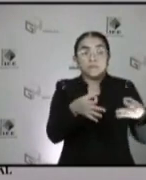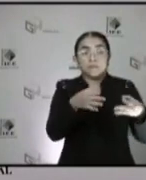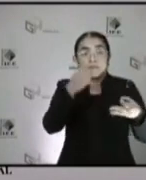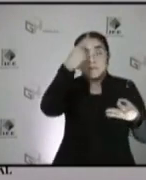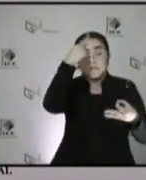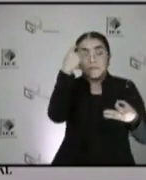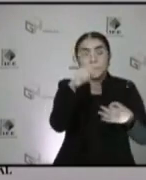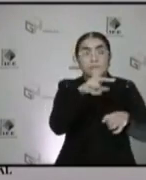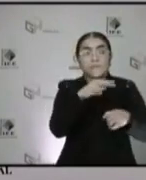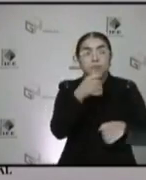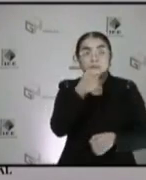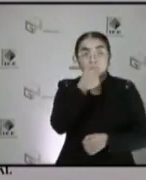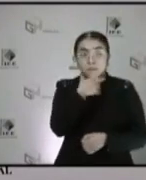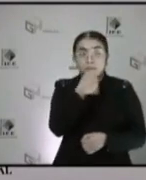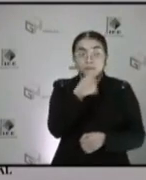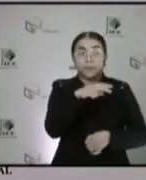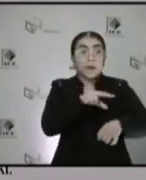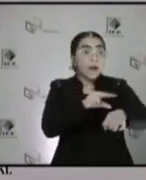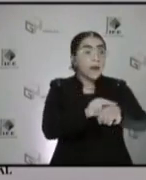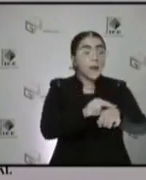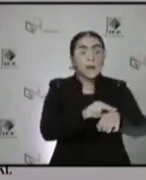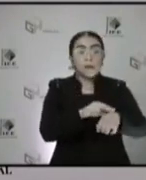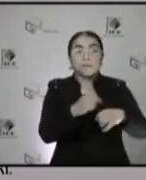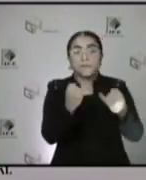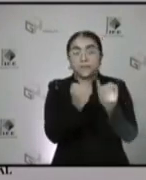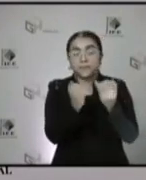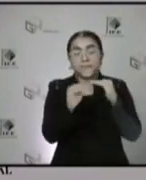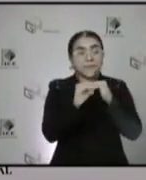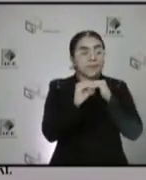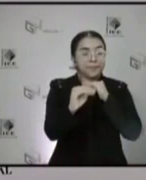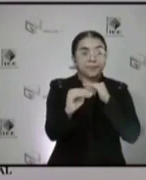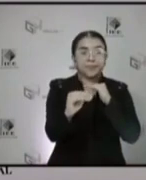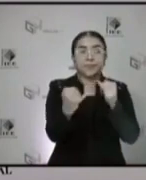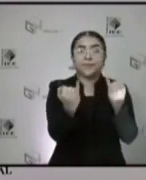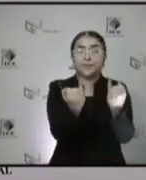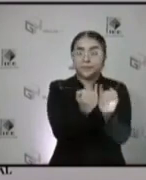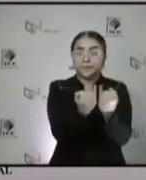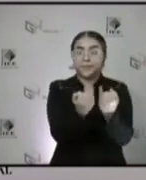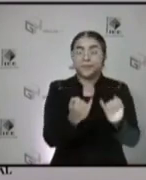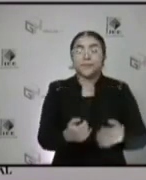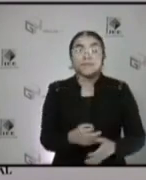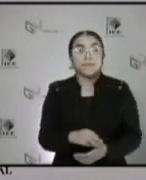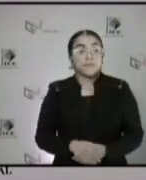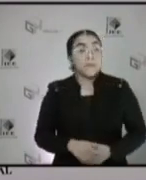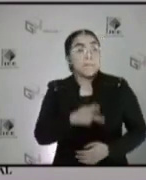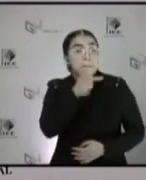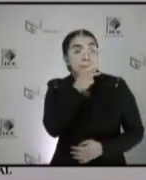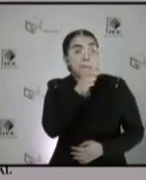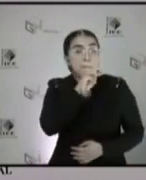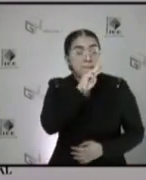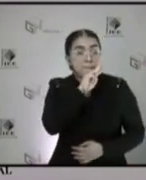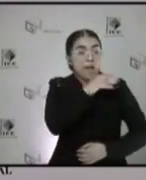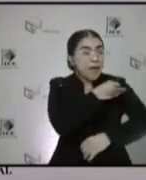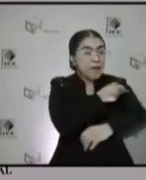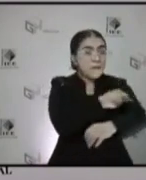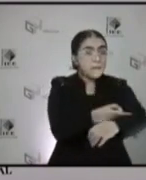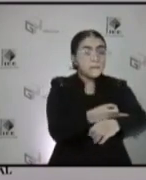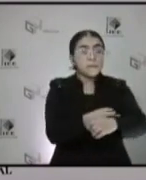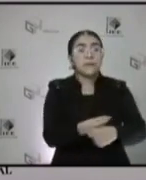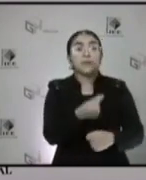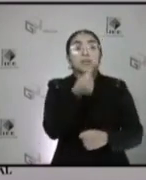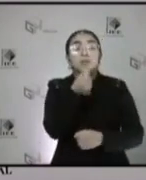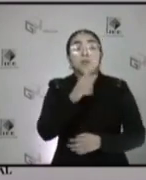médica efectiva para todos los hidalguenses. A todos los padres de familia de niños con